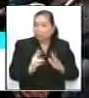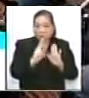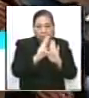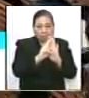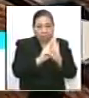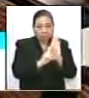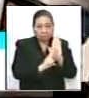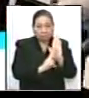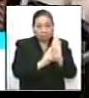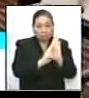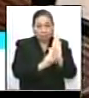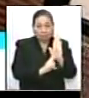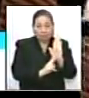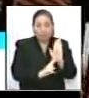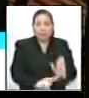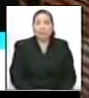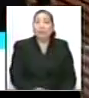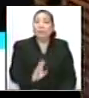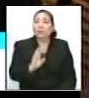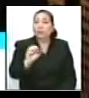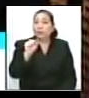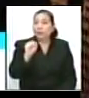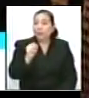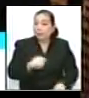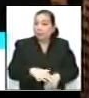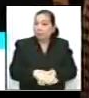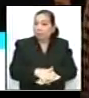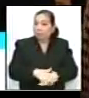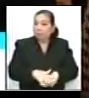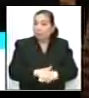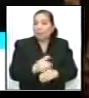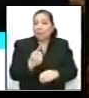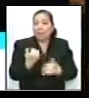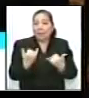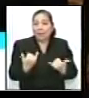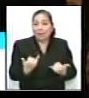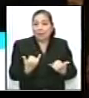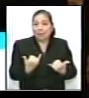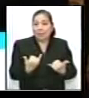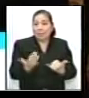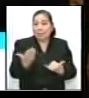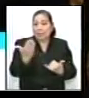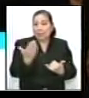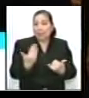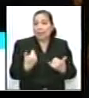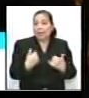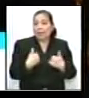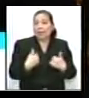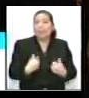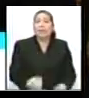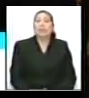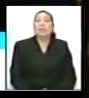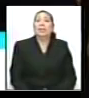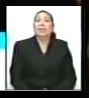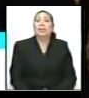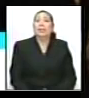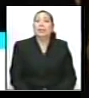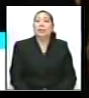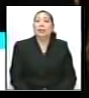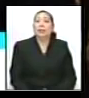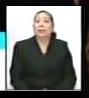reglamento, el derecho al debido proceso, y para eso se han hecho las citaciones correspondientes,